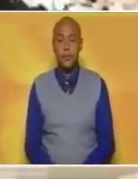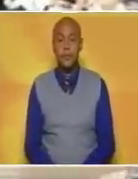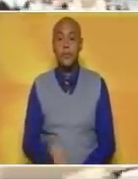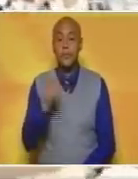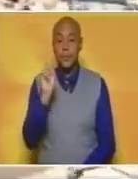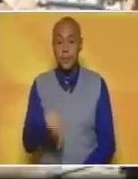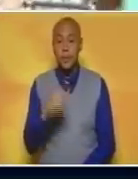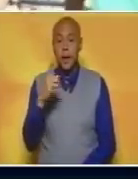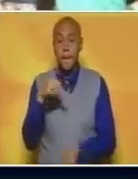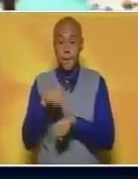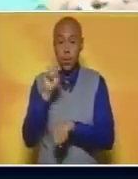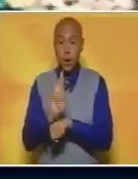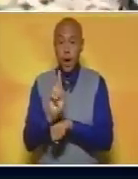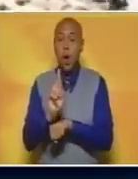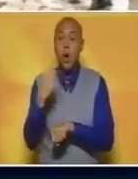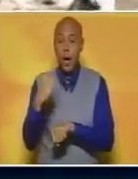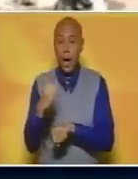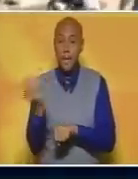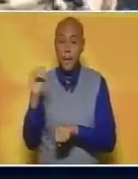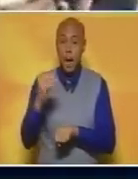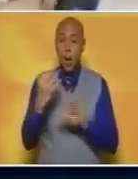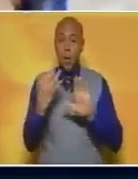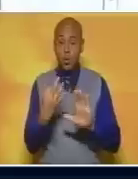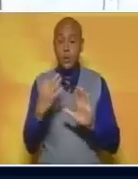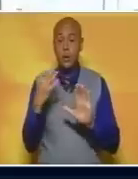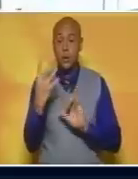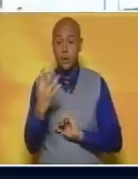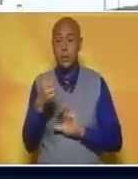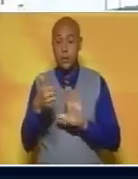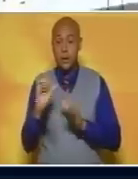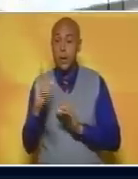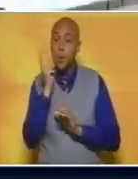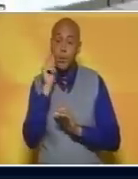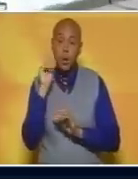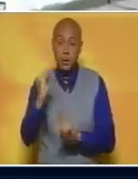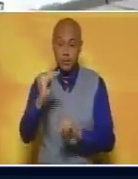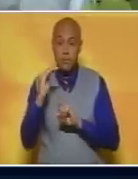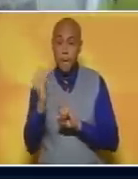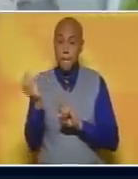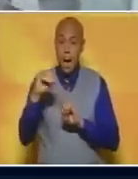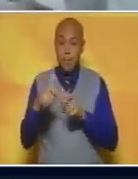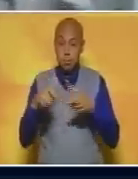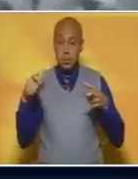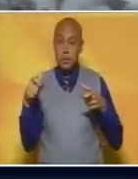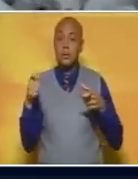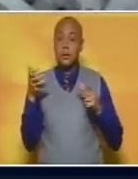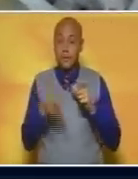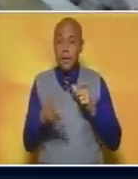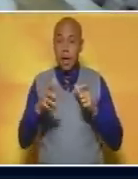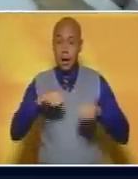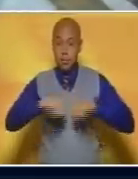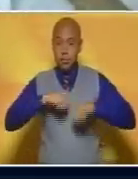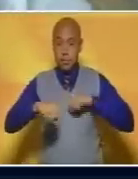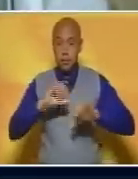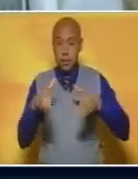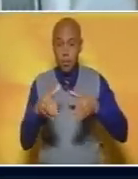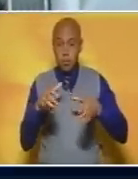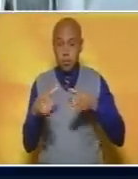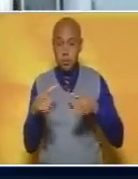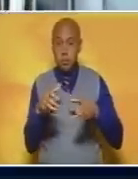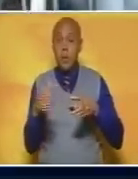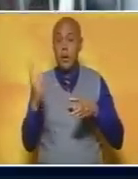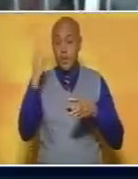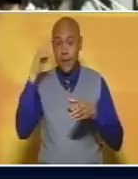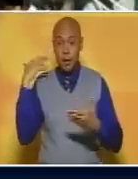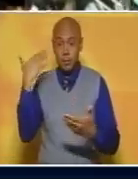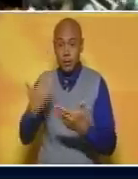En Puerto Rico aumentó a 8.460 el número de refugiados tras los terremotos que sacuden la isla desde hace